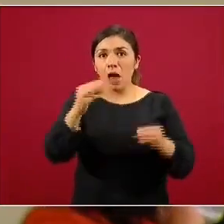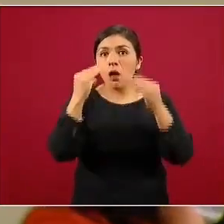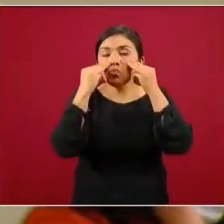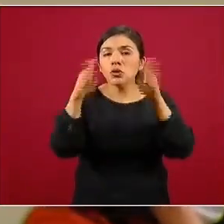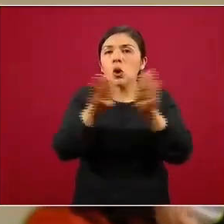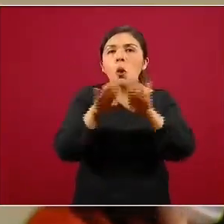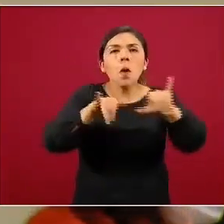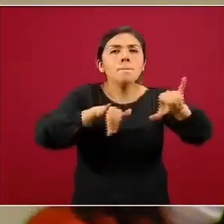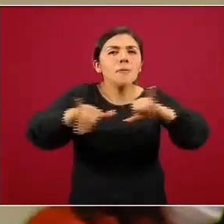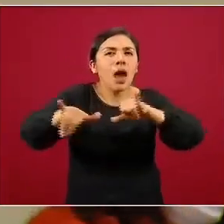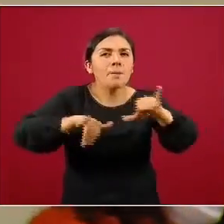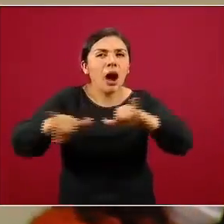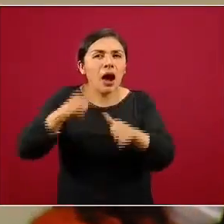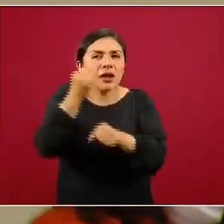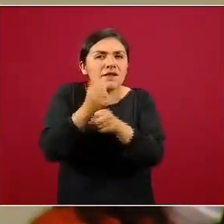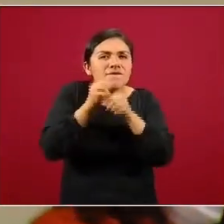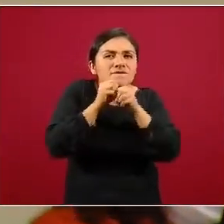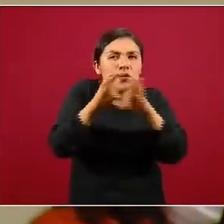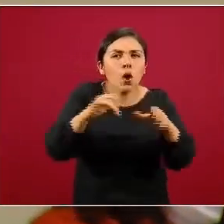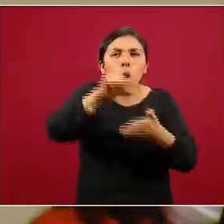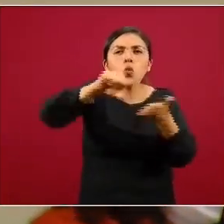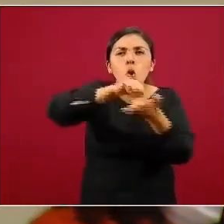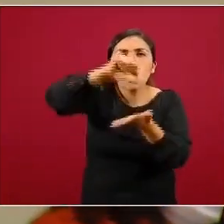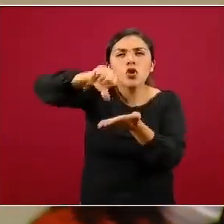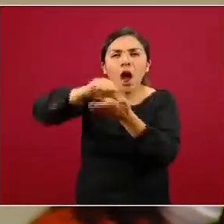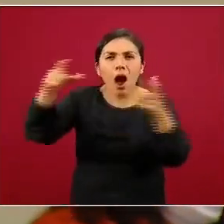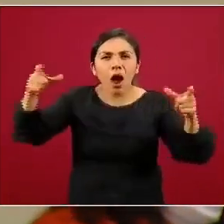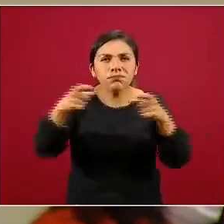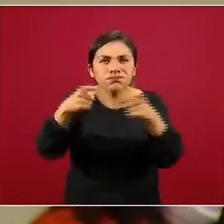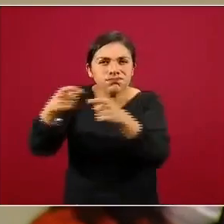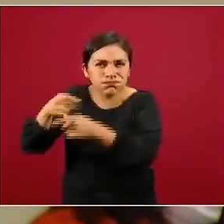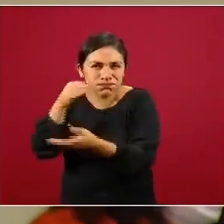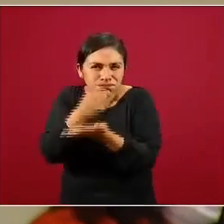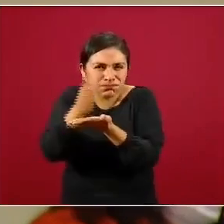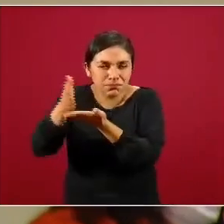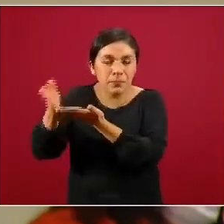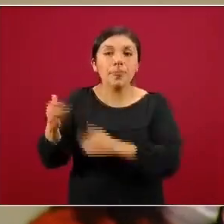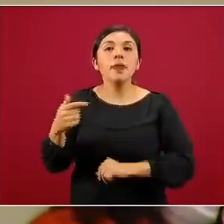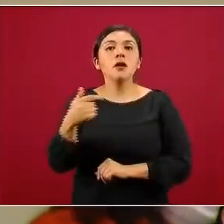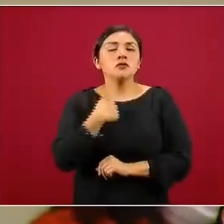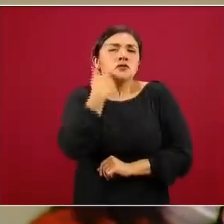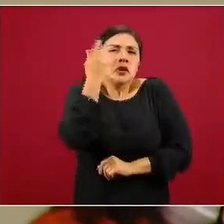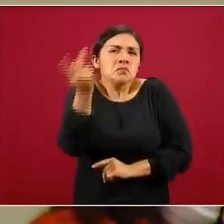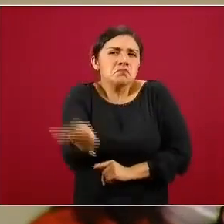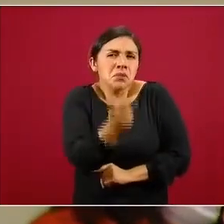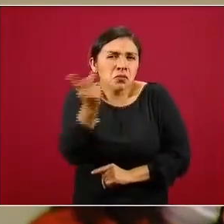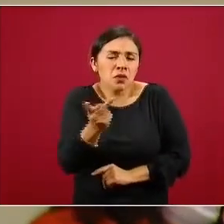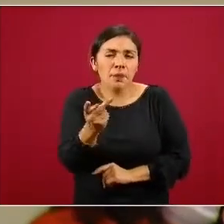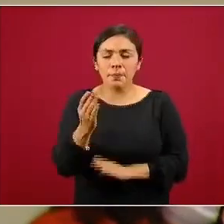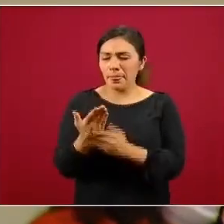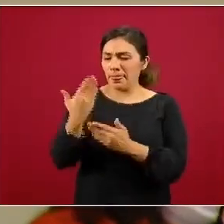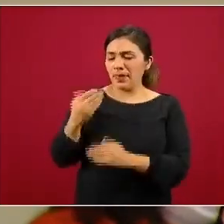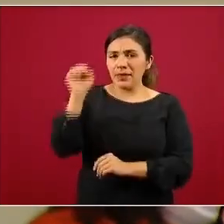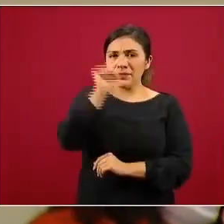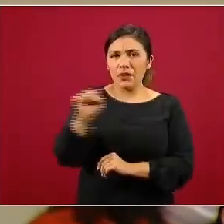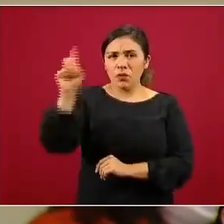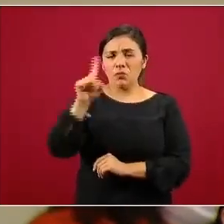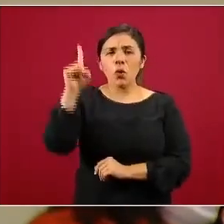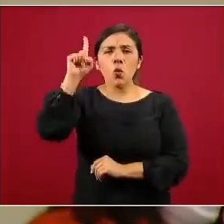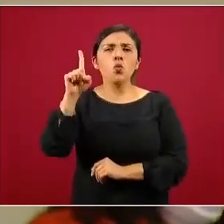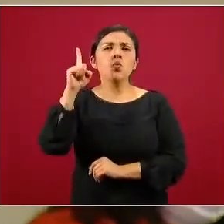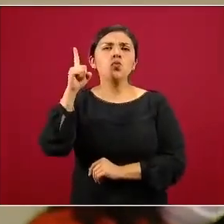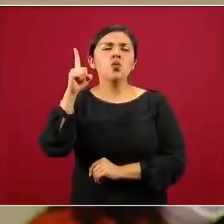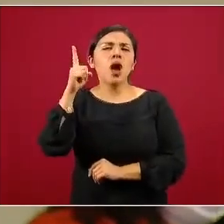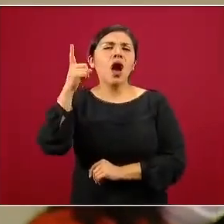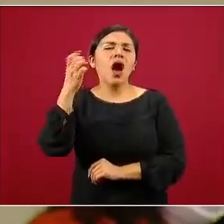ya un mapa de esos datos desagregados por colonia. Yo lo que quisiera preguntar, ya el fin de semana, una académica de la